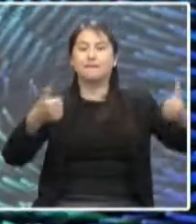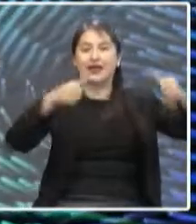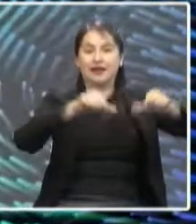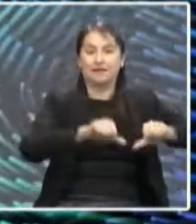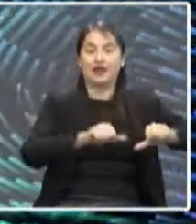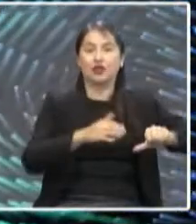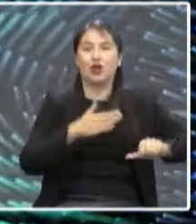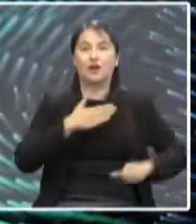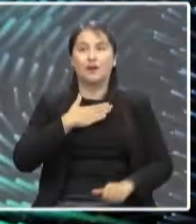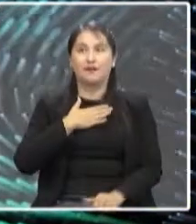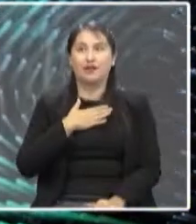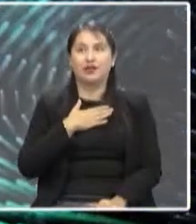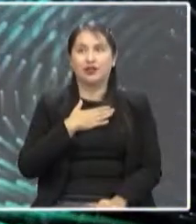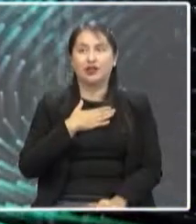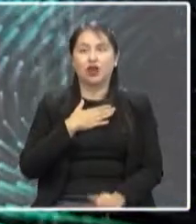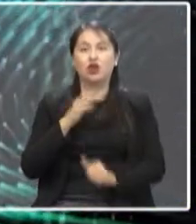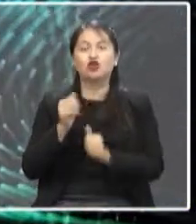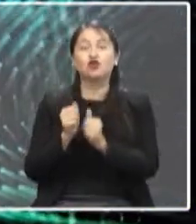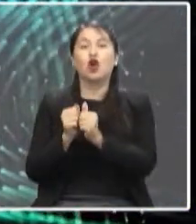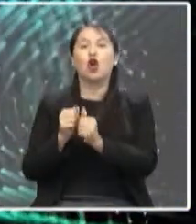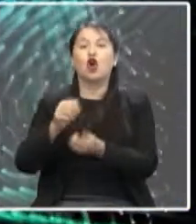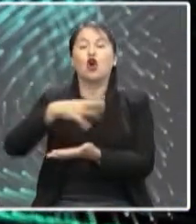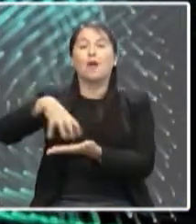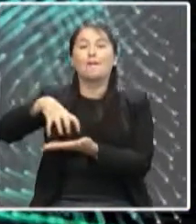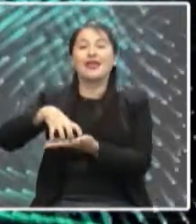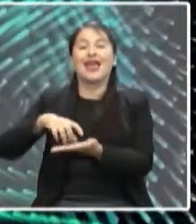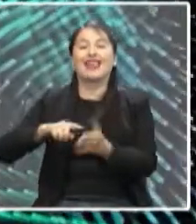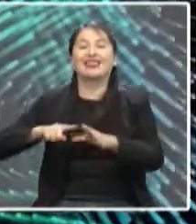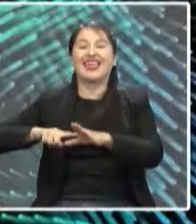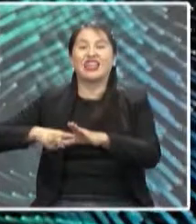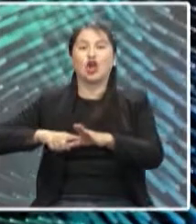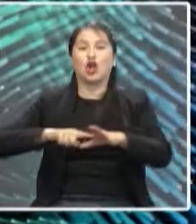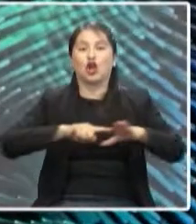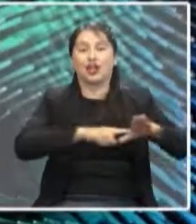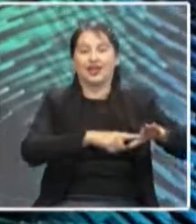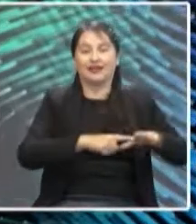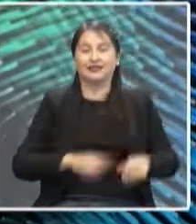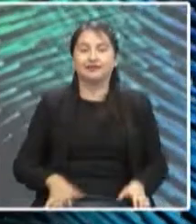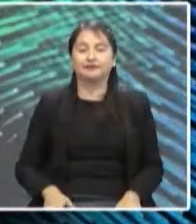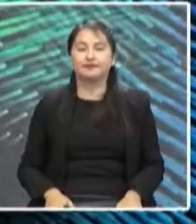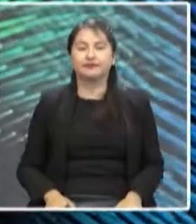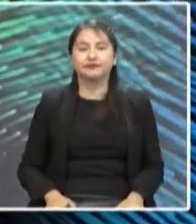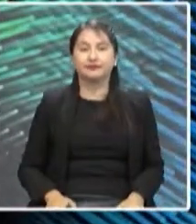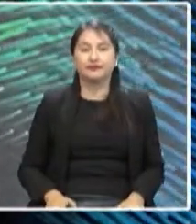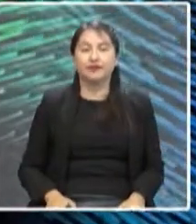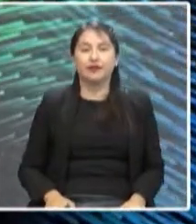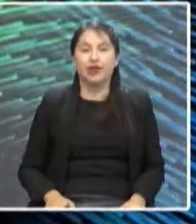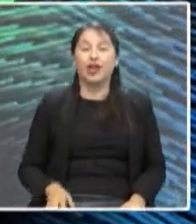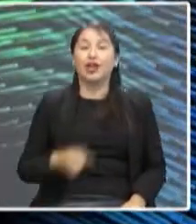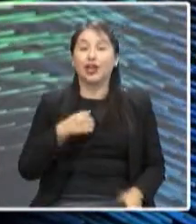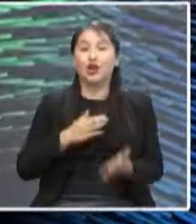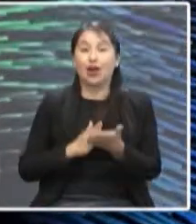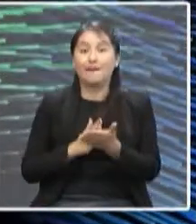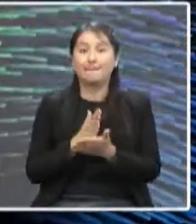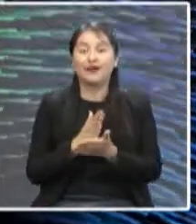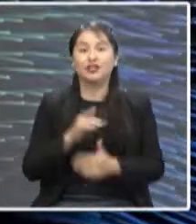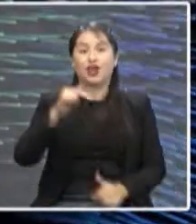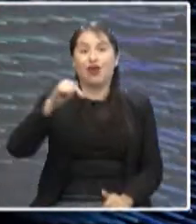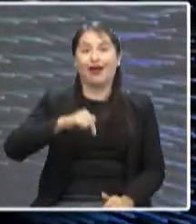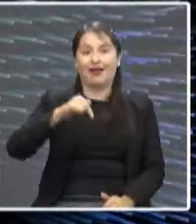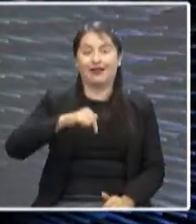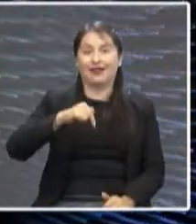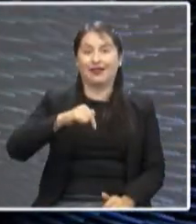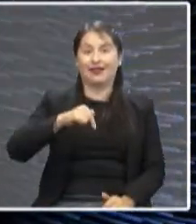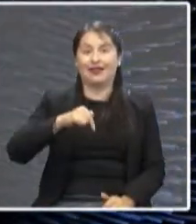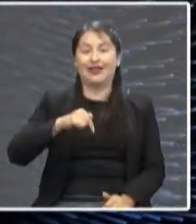startups, mis dos compañías tecnológicas, eh, con las que comencé aquí en Silicon Valley y que me trajeron a